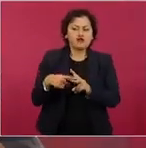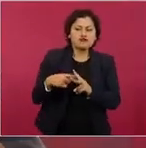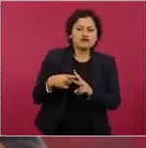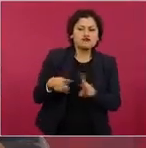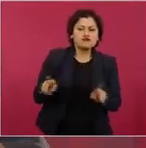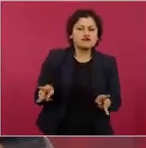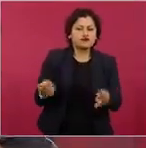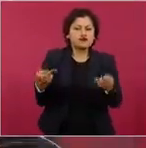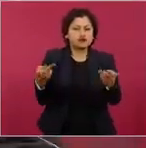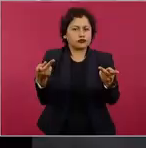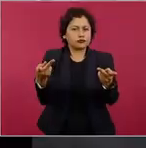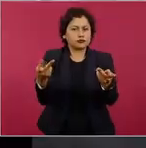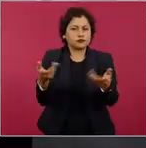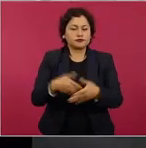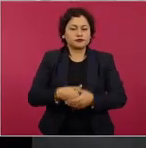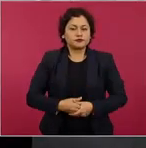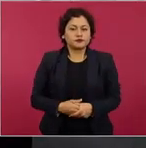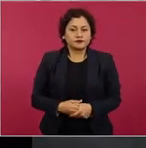Habían